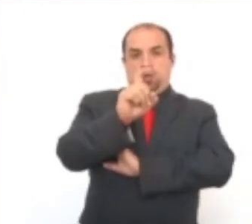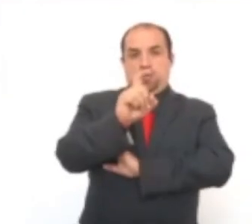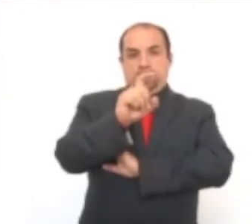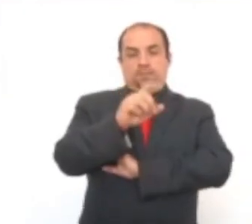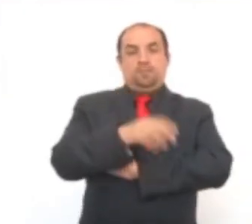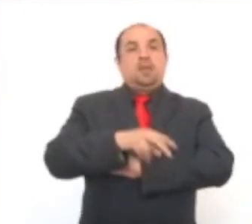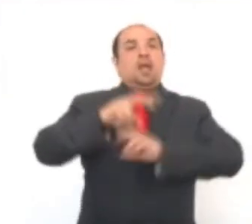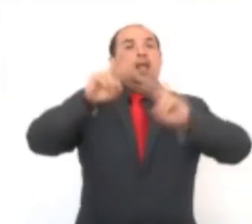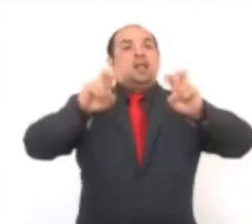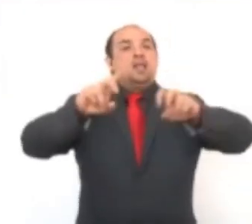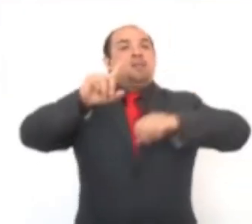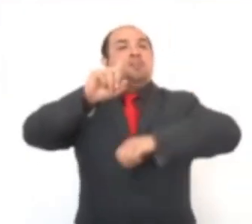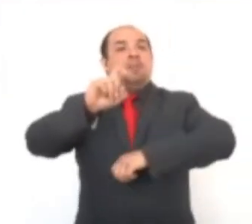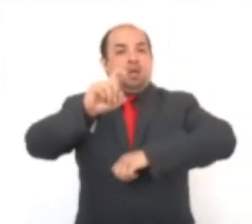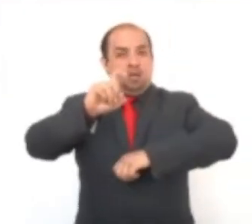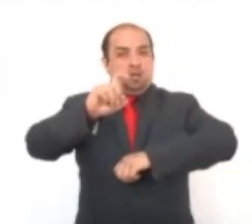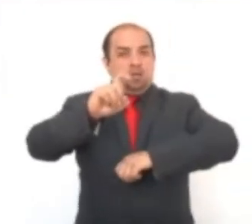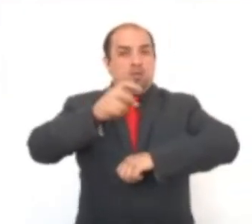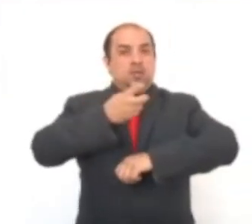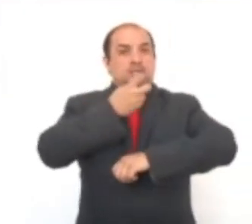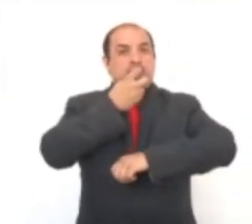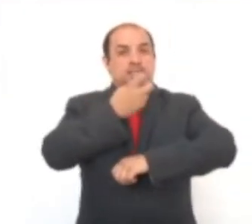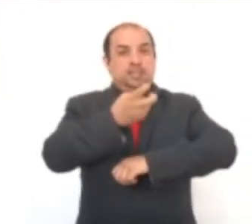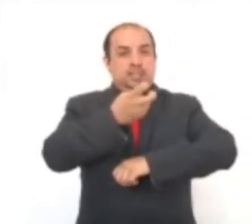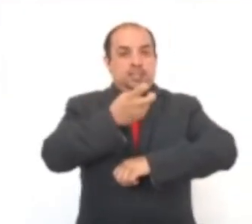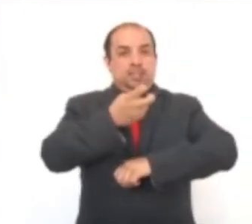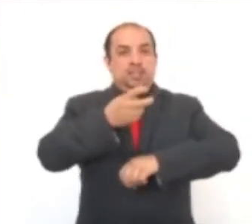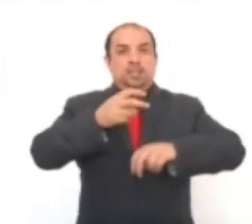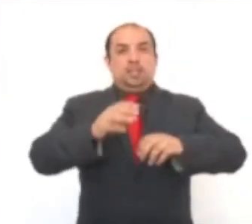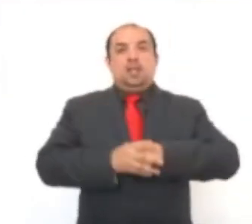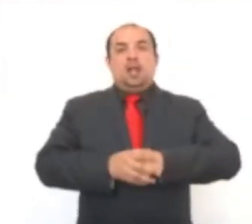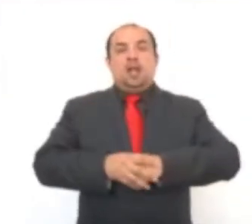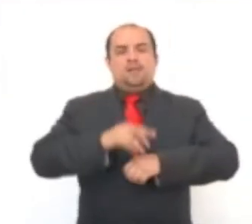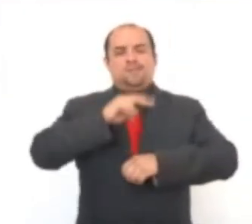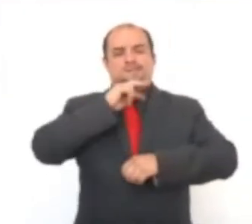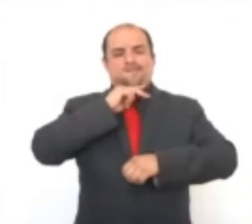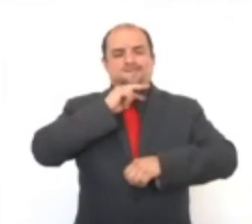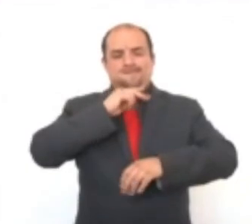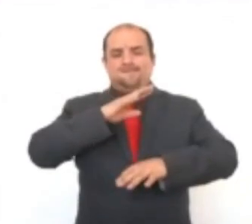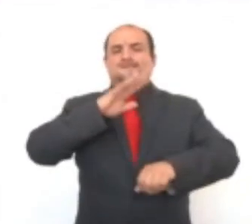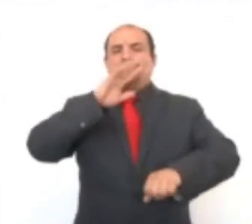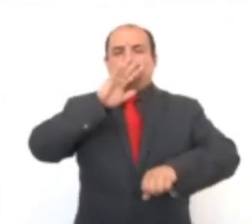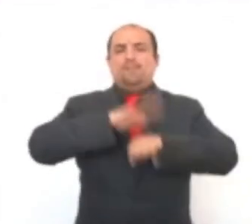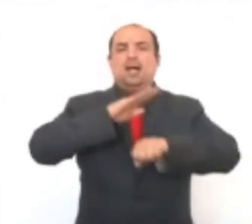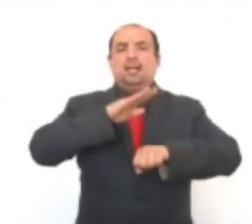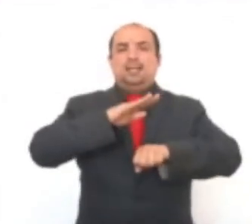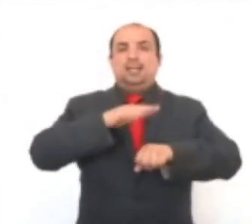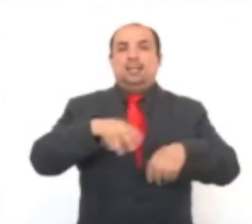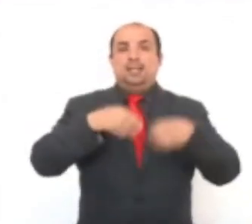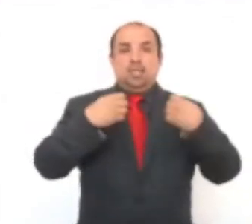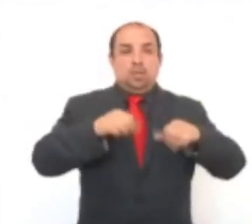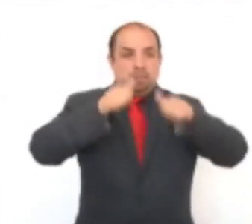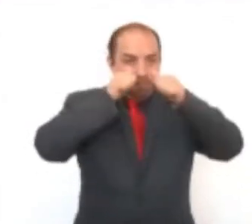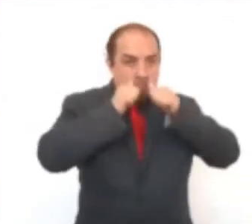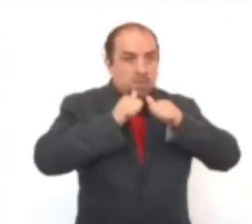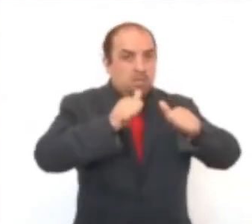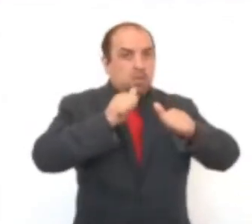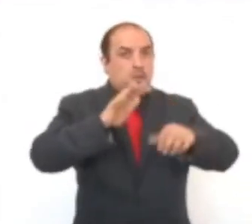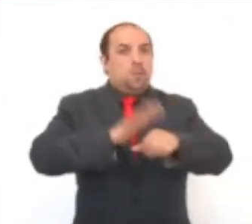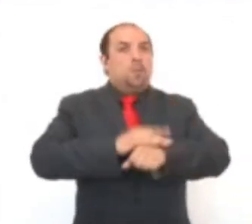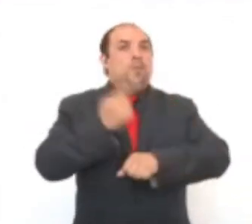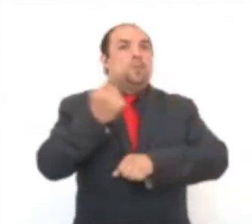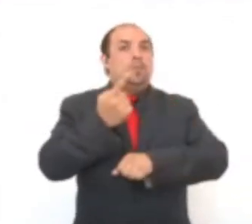El tema del agua es el que más nos preocupa y nos ocupa,